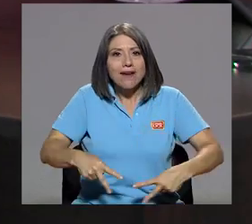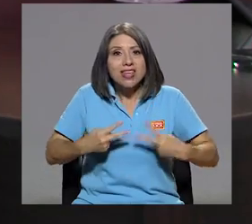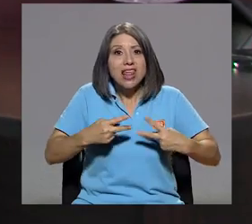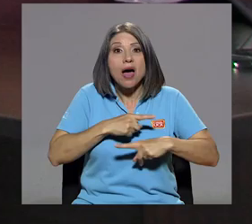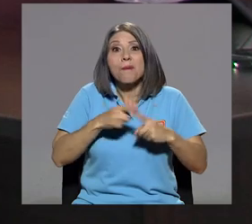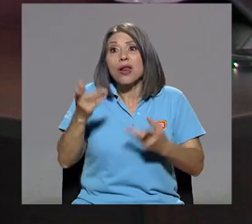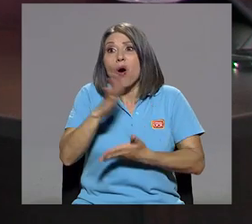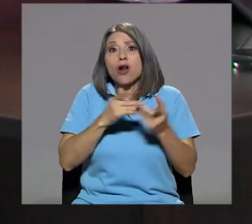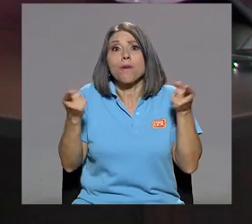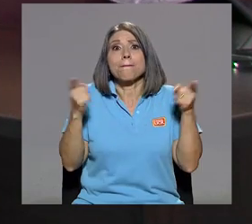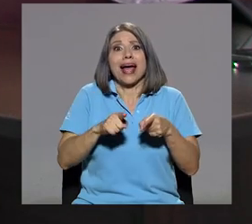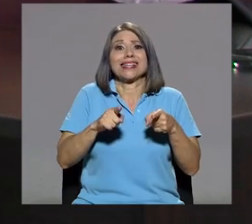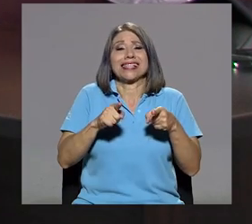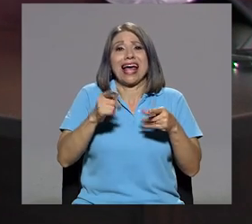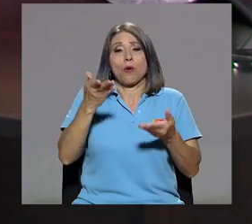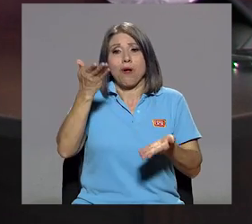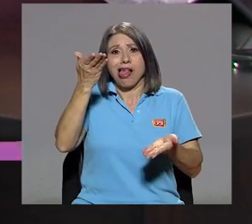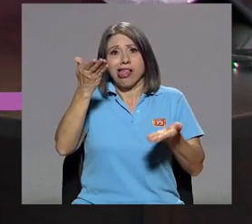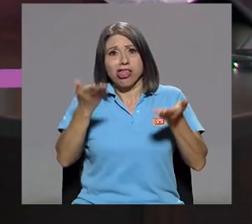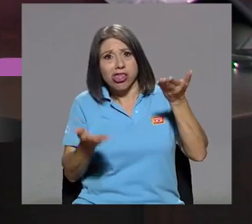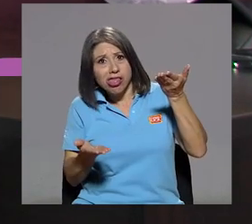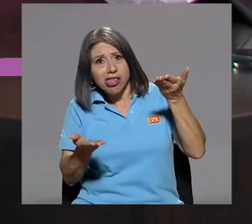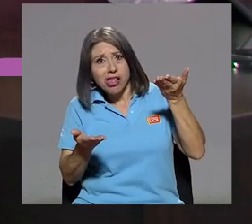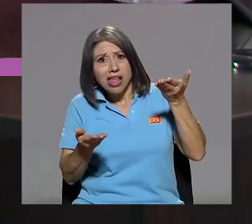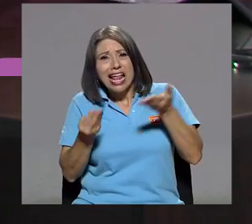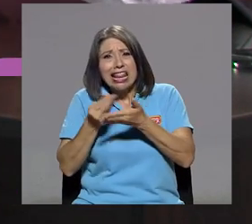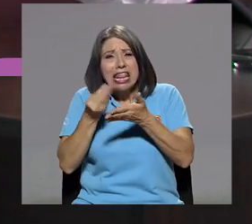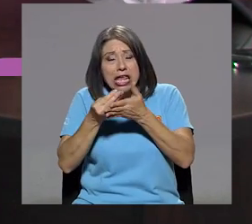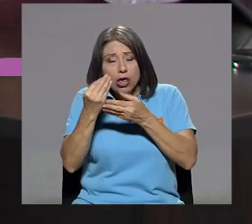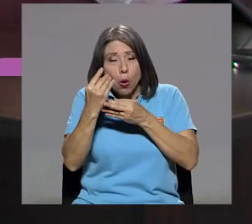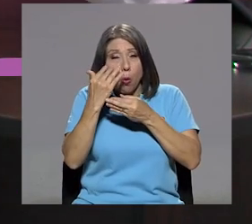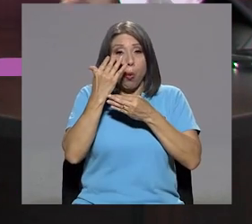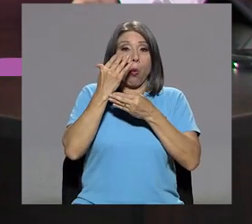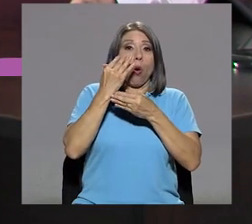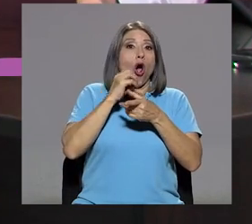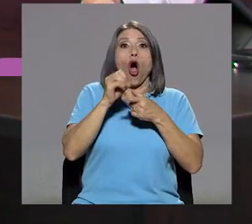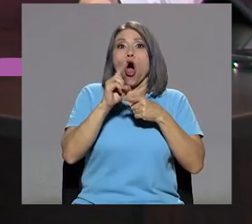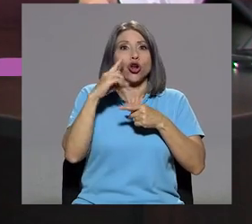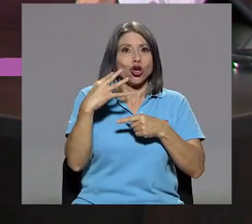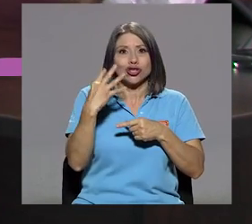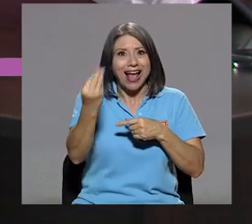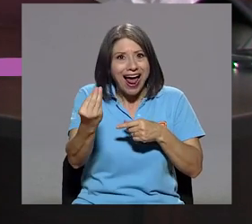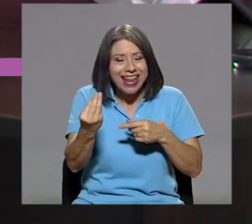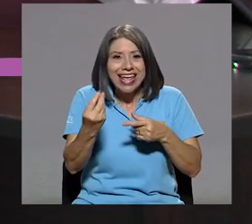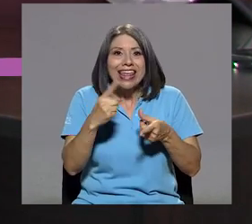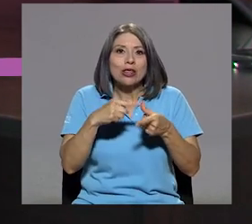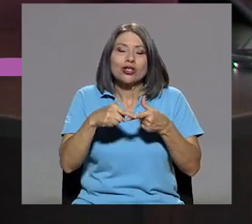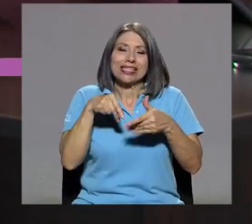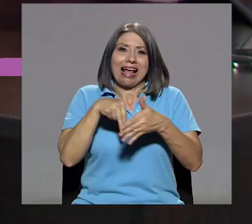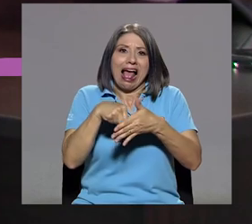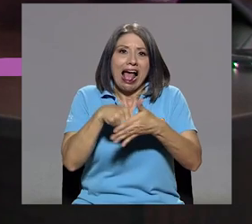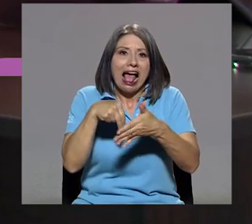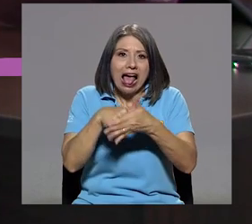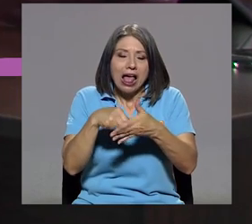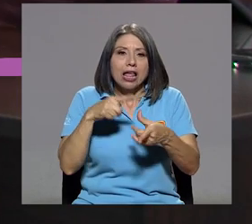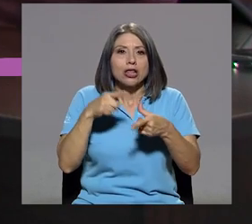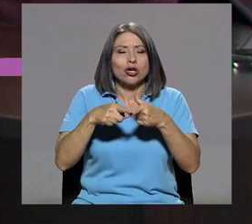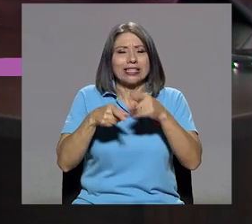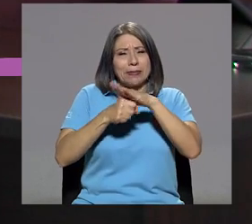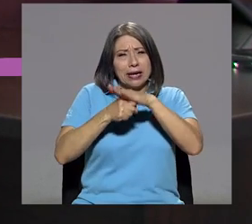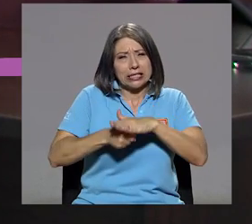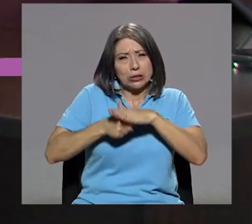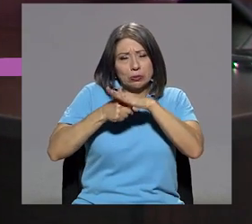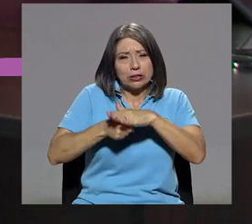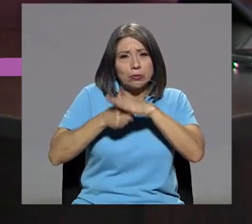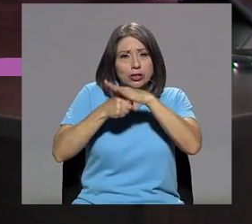factores se desequilibra, ya sea porque entra más líquido de la cuenta o porque el drenaje está obstruido de alguna manera, entonces la presión